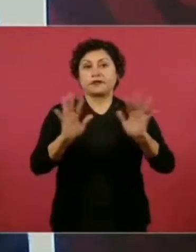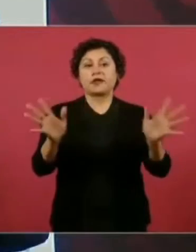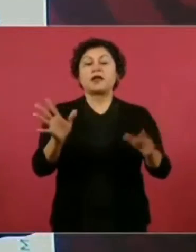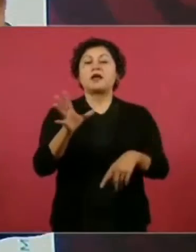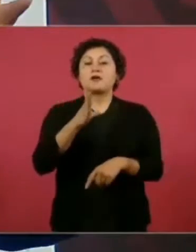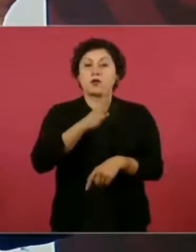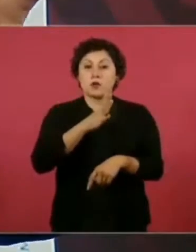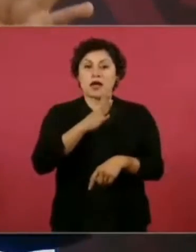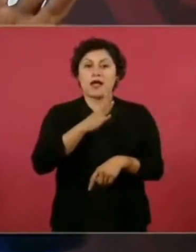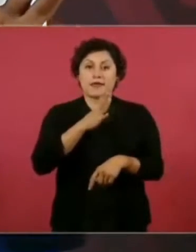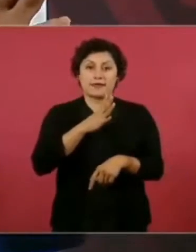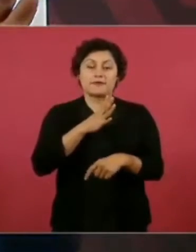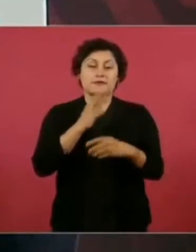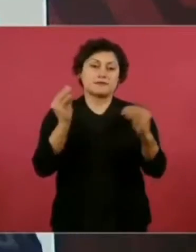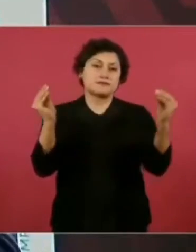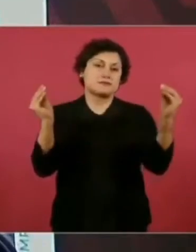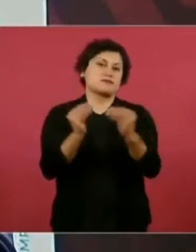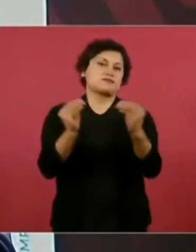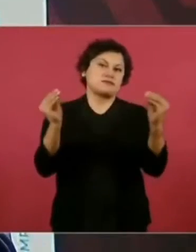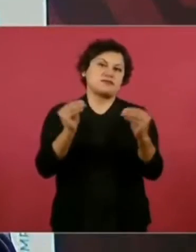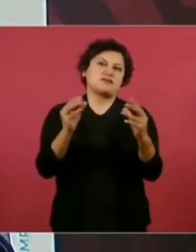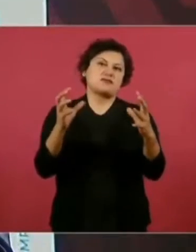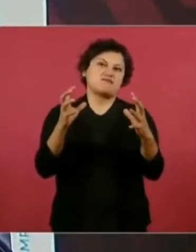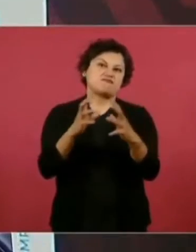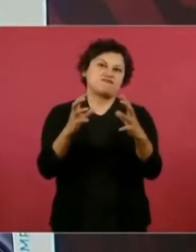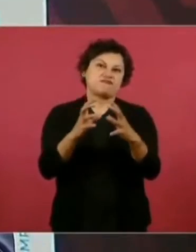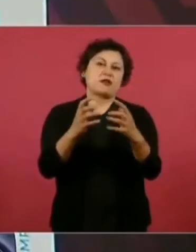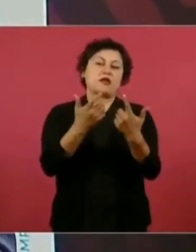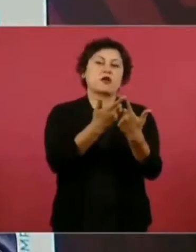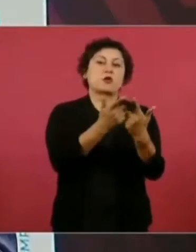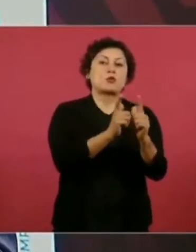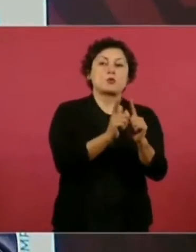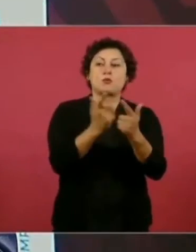entre 2 grupos y tenemos que buscar